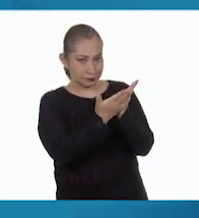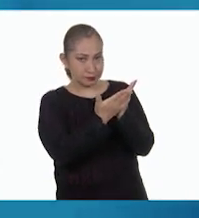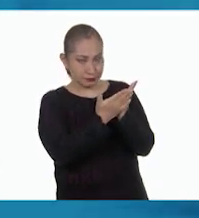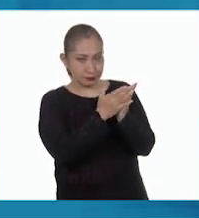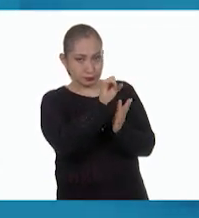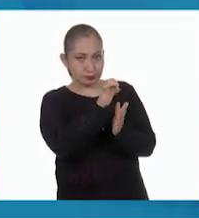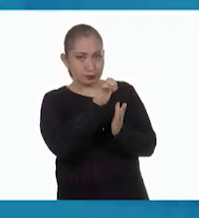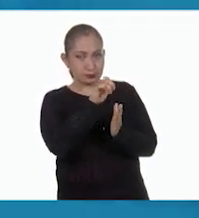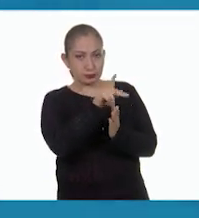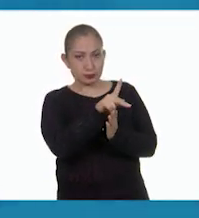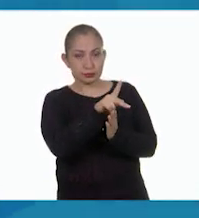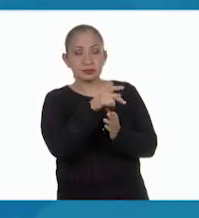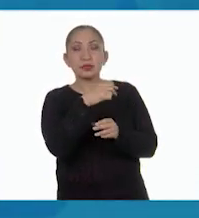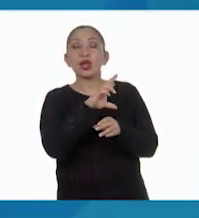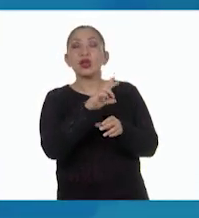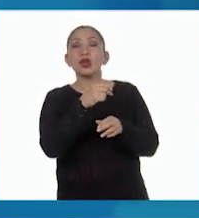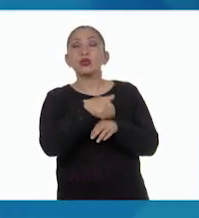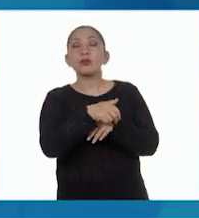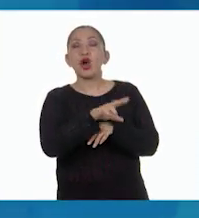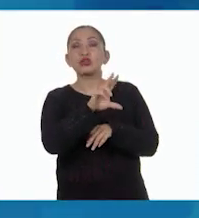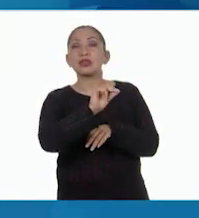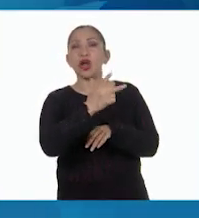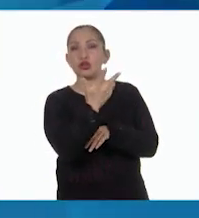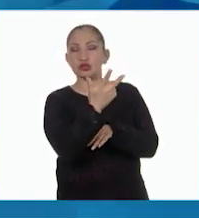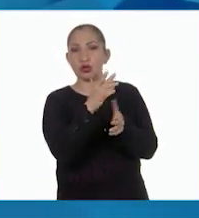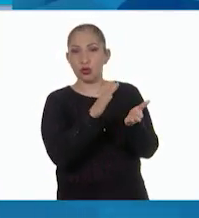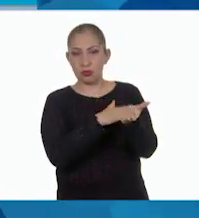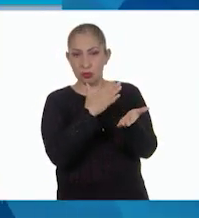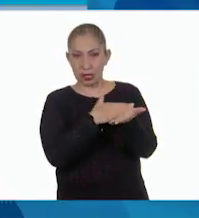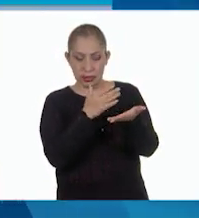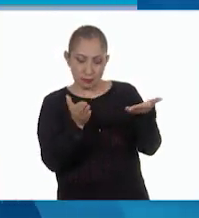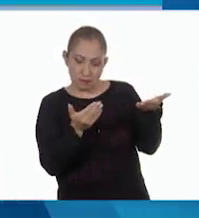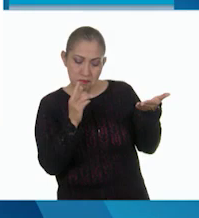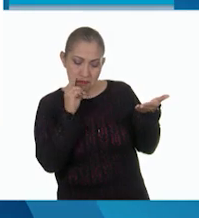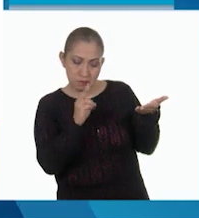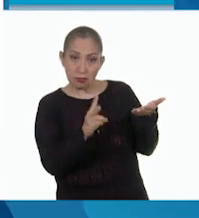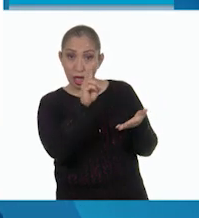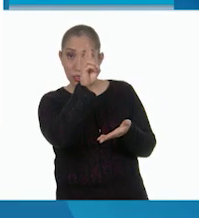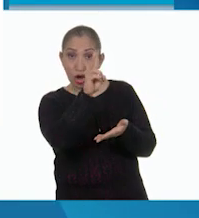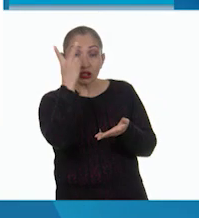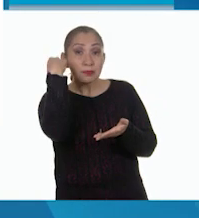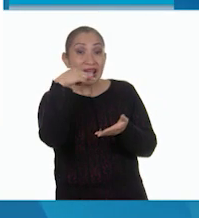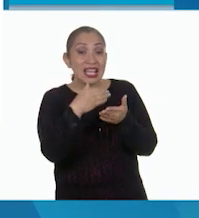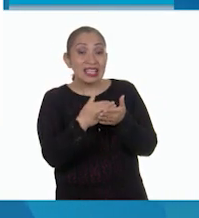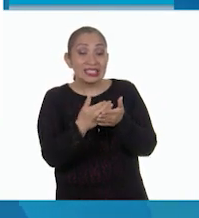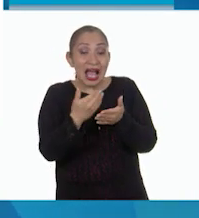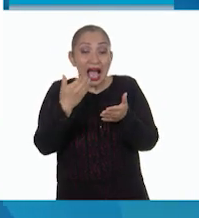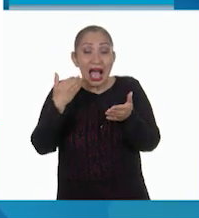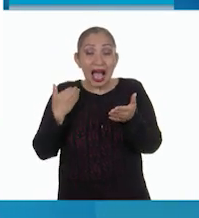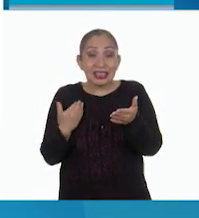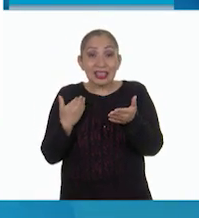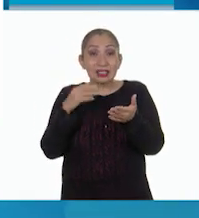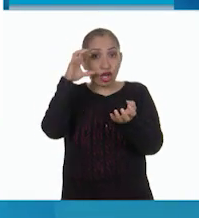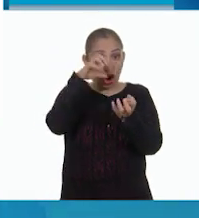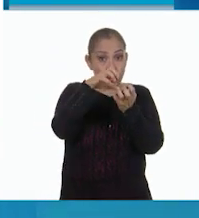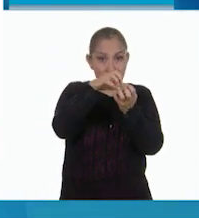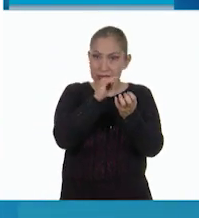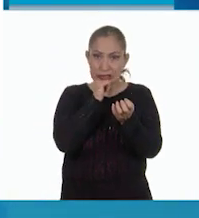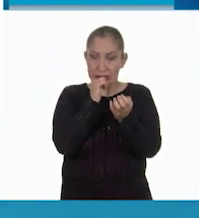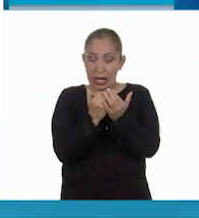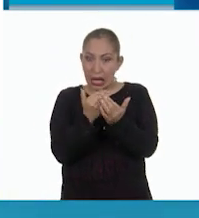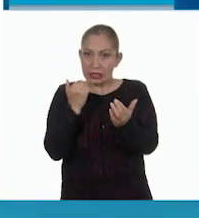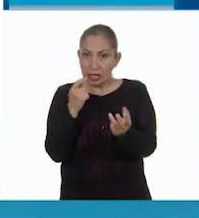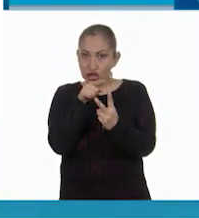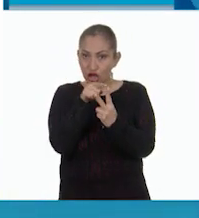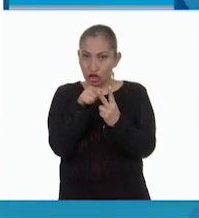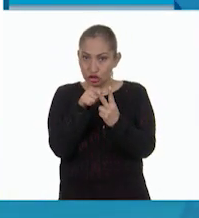texto en la página 88... Ajá. Podemos hablar con seguridad de 2 expediciones anteriores a la de Cortés. ¿Me ayudas